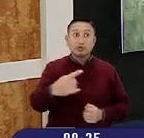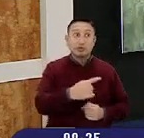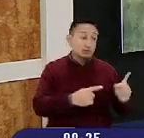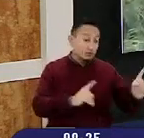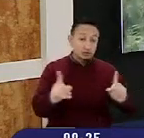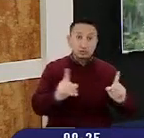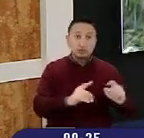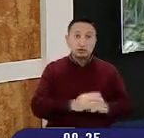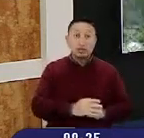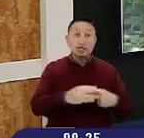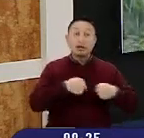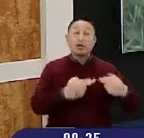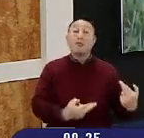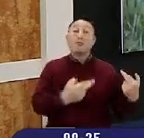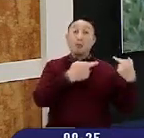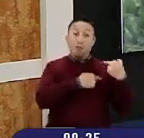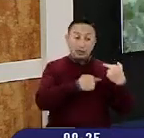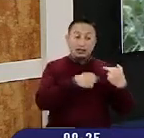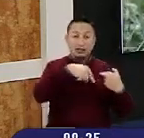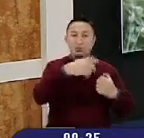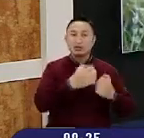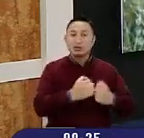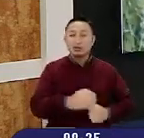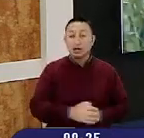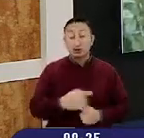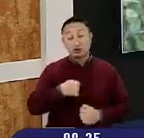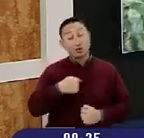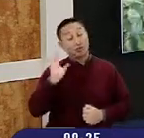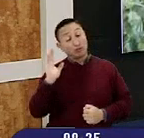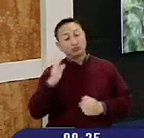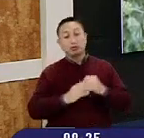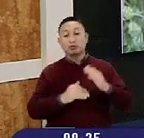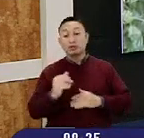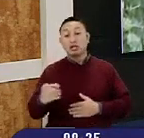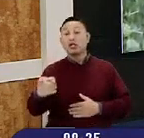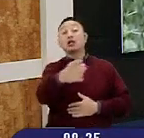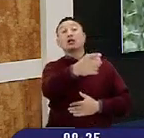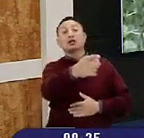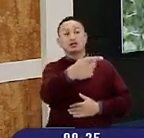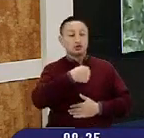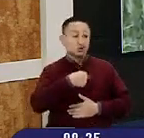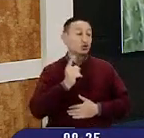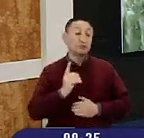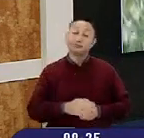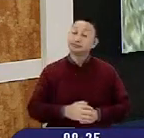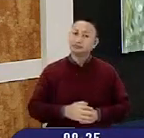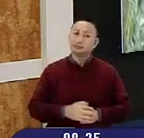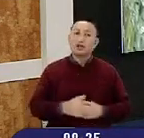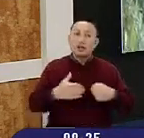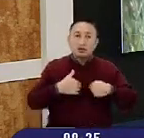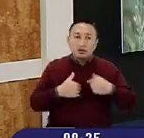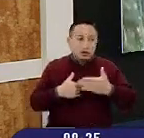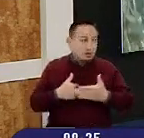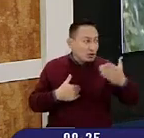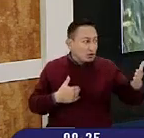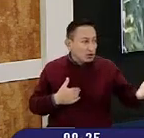es que no le compete. Ese es nuestro problema de país. A mí no me compete, le compete al otro. Por eso cuando uno está en otro